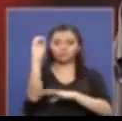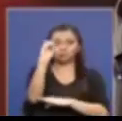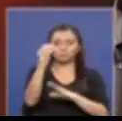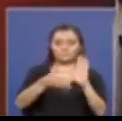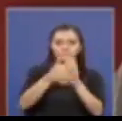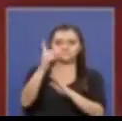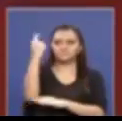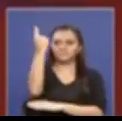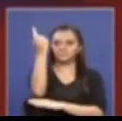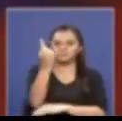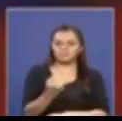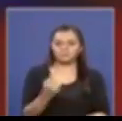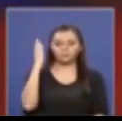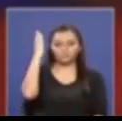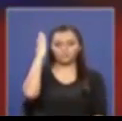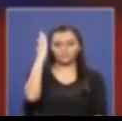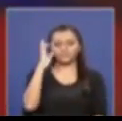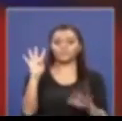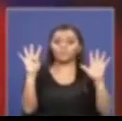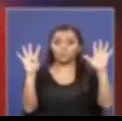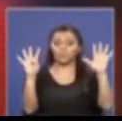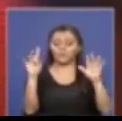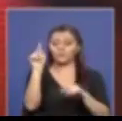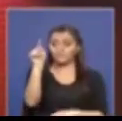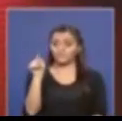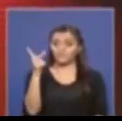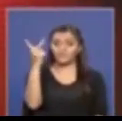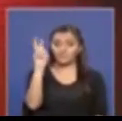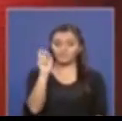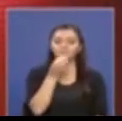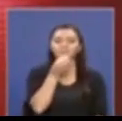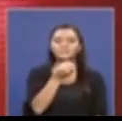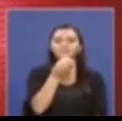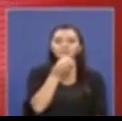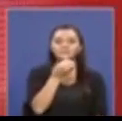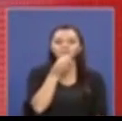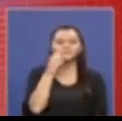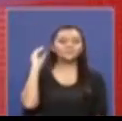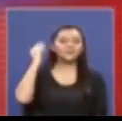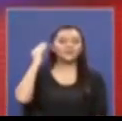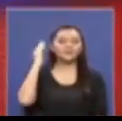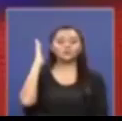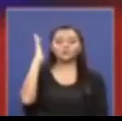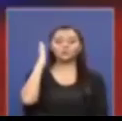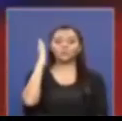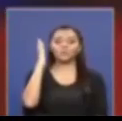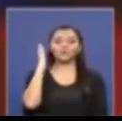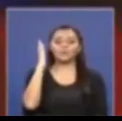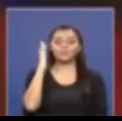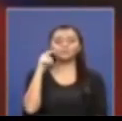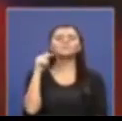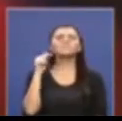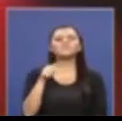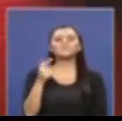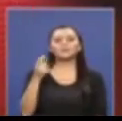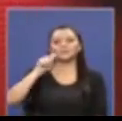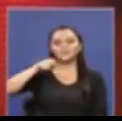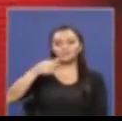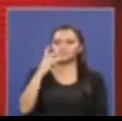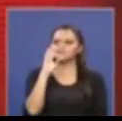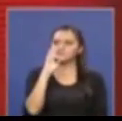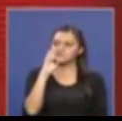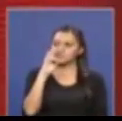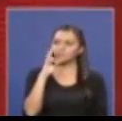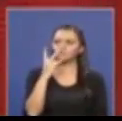hacia Tulcán. A las 9:20 tuvimos la entrevista con Radio Tulcán, Radio Tropicana, Canal 7, Cine Cable